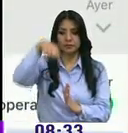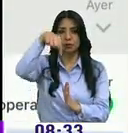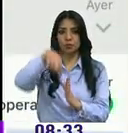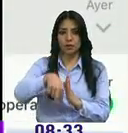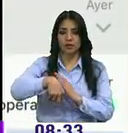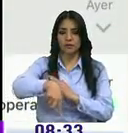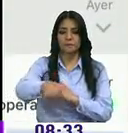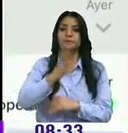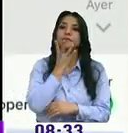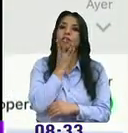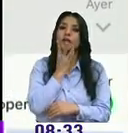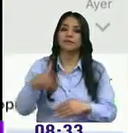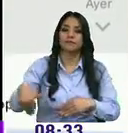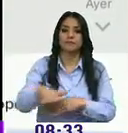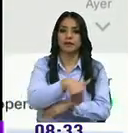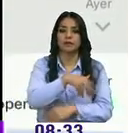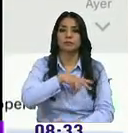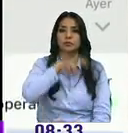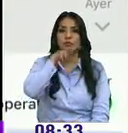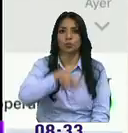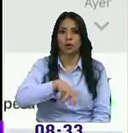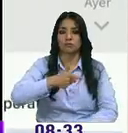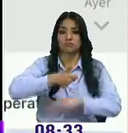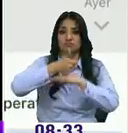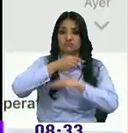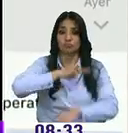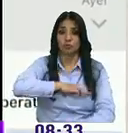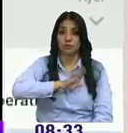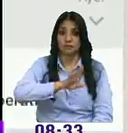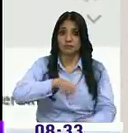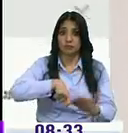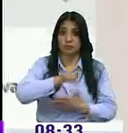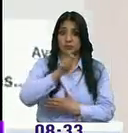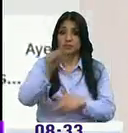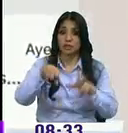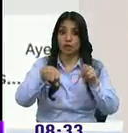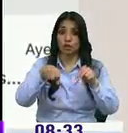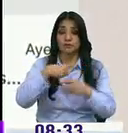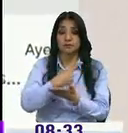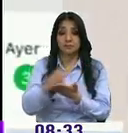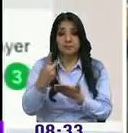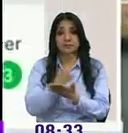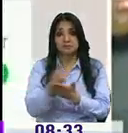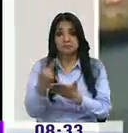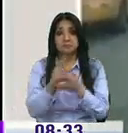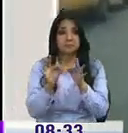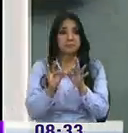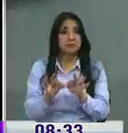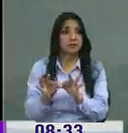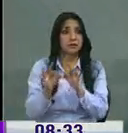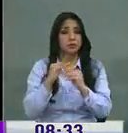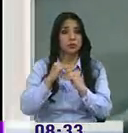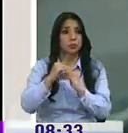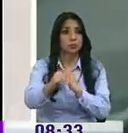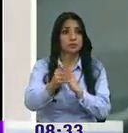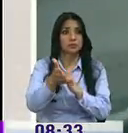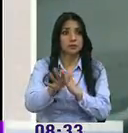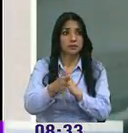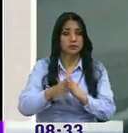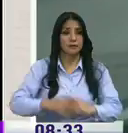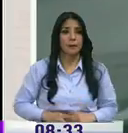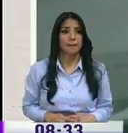el hoy Alfaro y Portugal. No sabe si fueron autorizados por el municipio para romper el pavimento y van semanas y no hacen nada por volver a dejar pavimentado. Vean